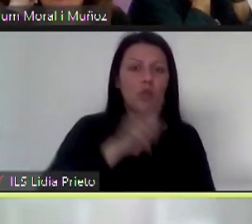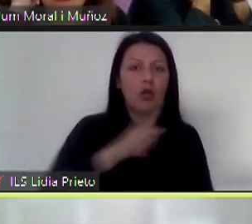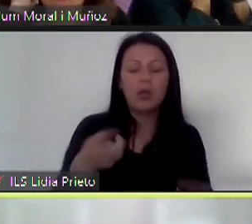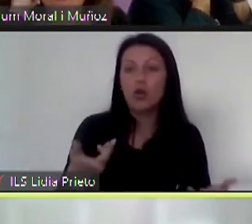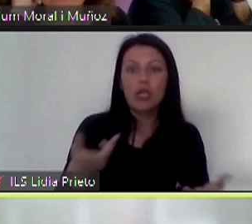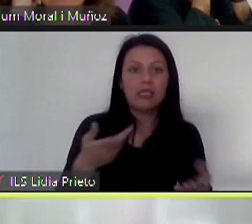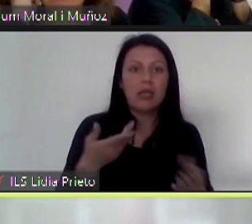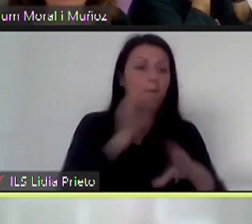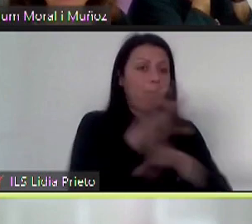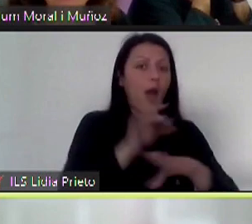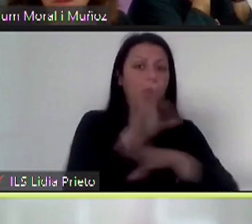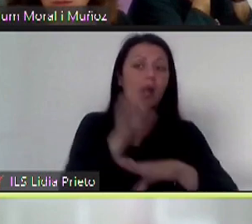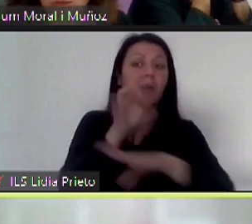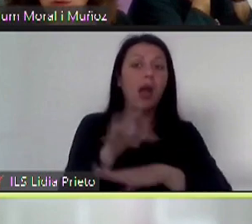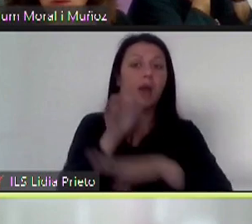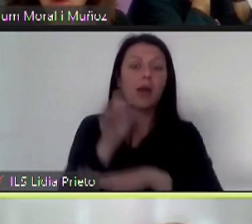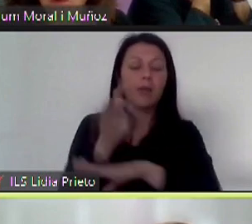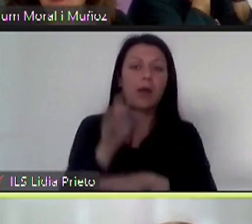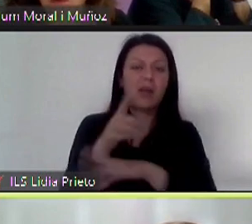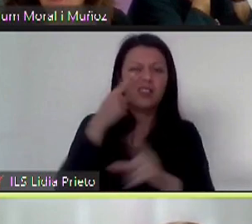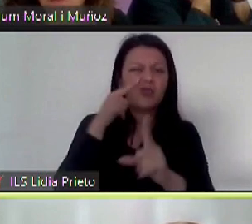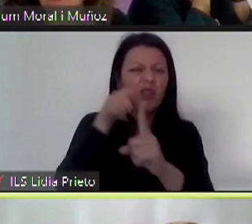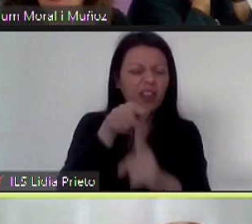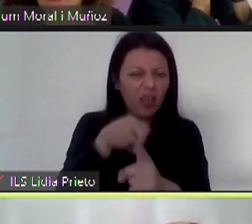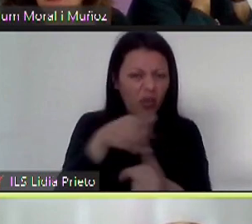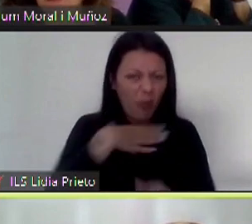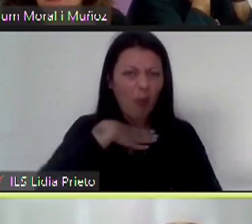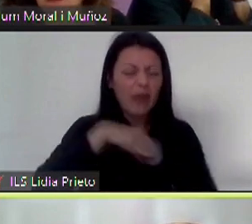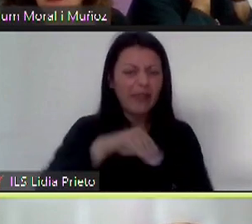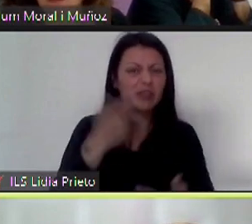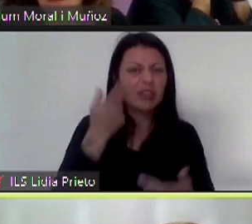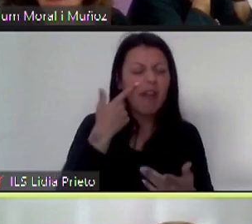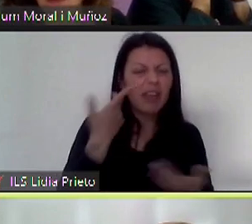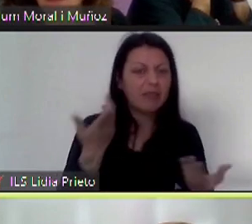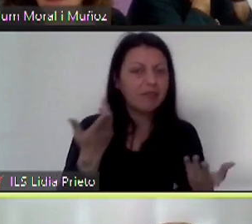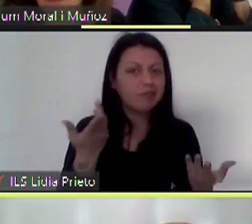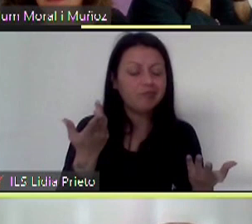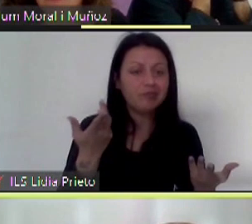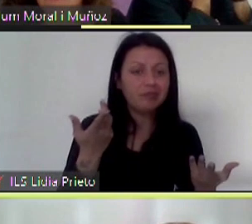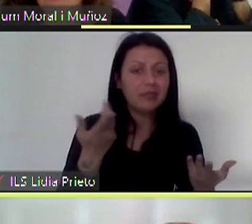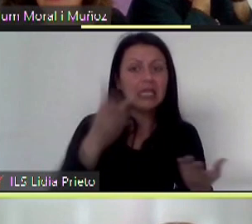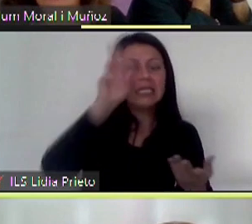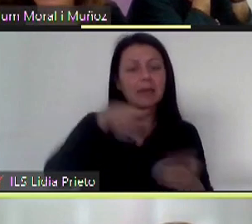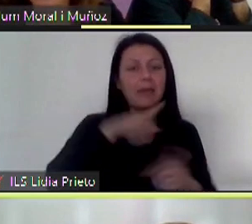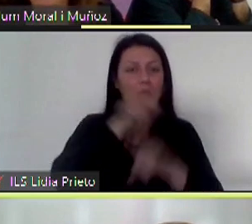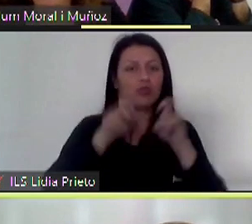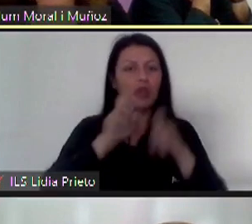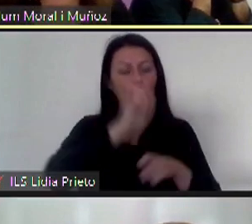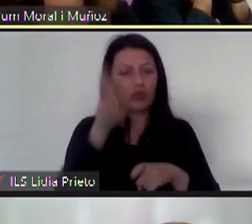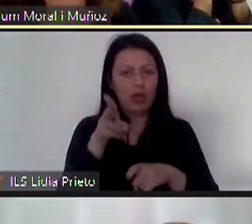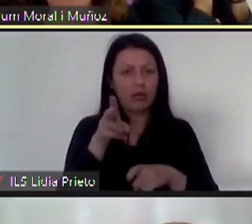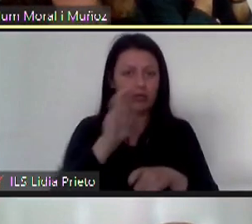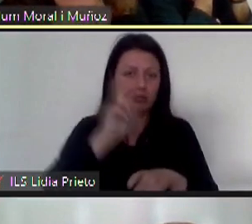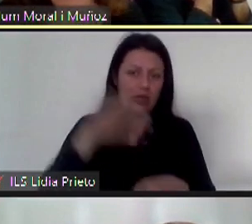total, entonces es como una fijación, supongo, ¿no? Entonces, para ver cómo lo veis vosotros. Y luego lanzaré yo otra pregunta que tengo también.